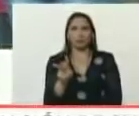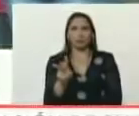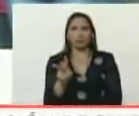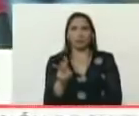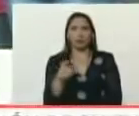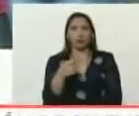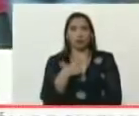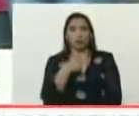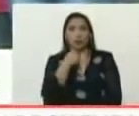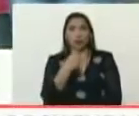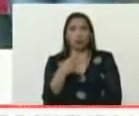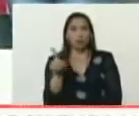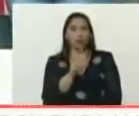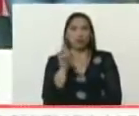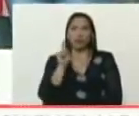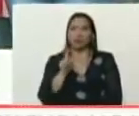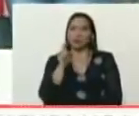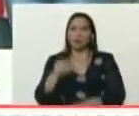decir,